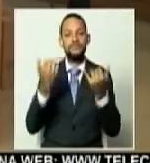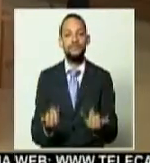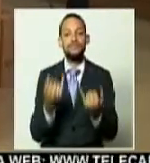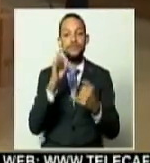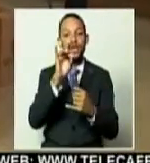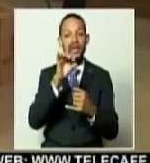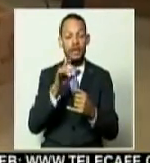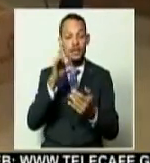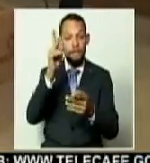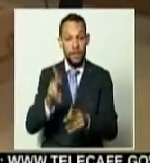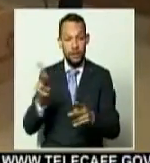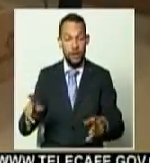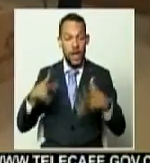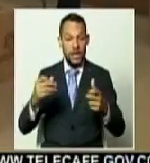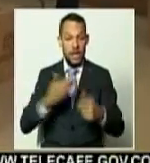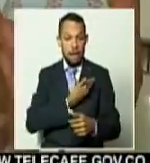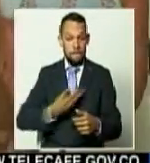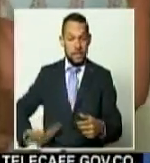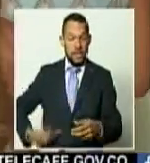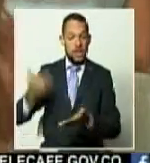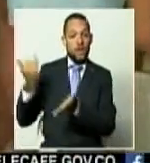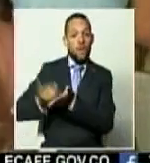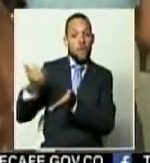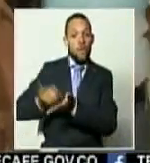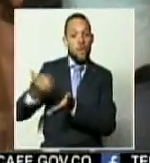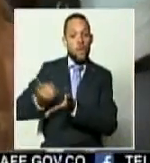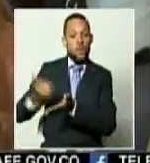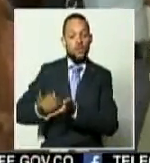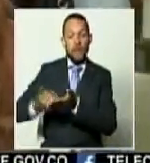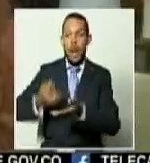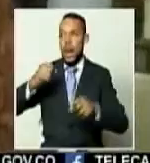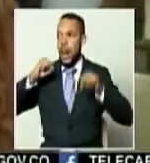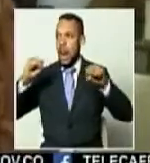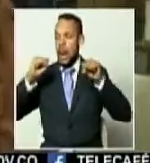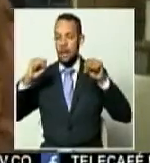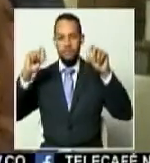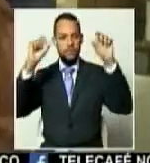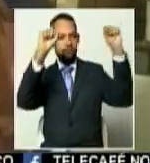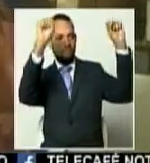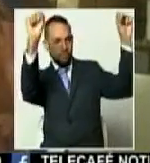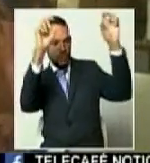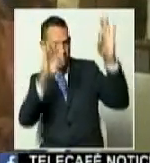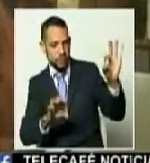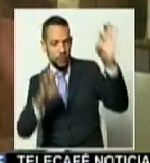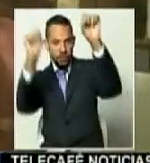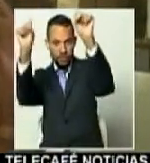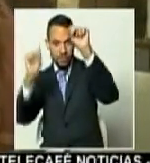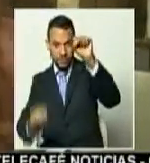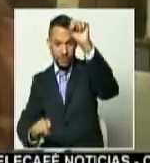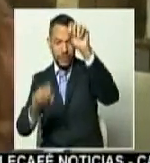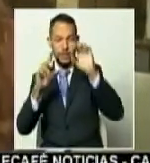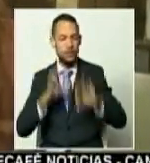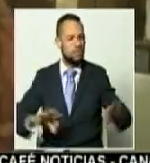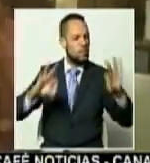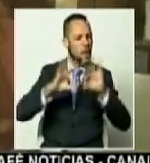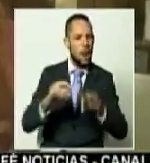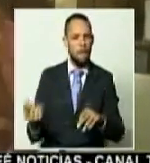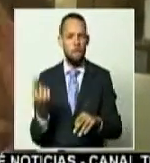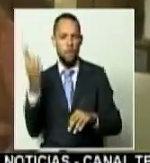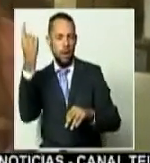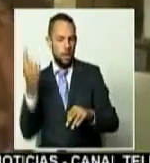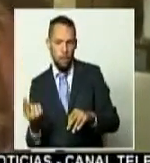la presidencia de la Junta Directiva del SUTEC. La campaña ha sido muy dura y más que todo para mí que soy independiente. Yo no estoy con ningún